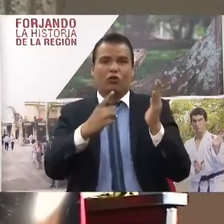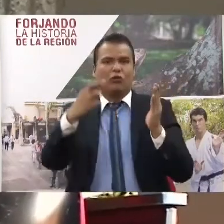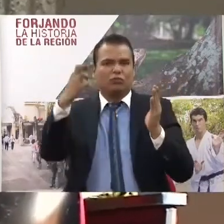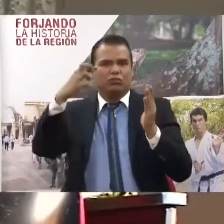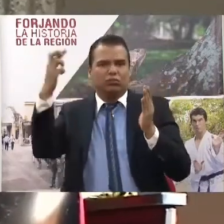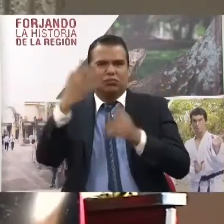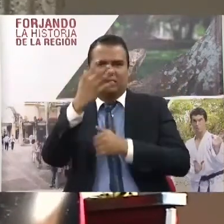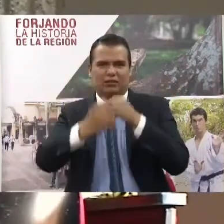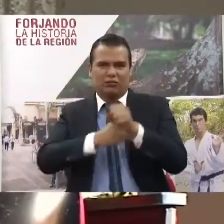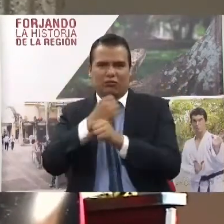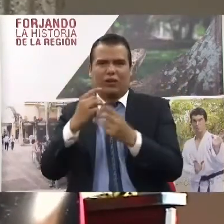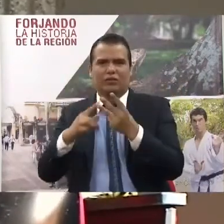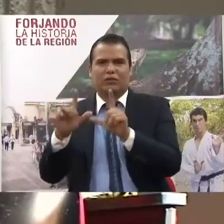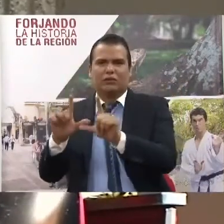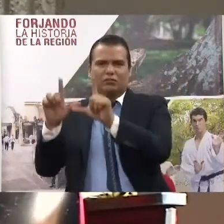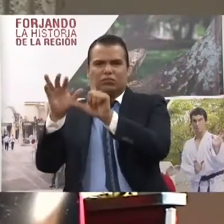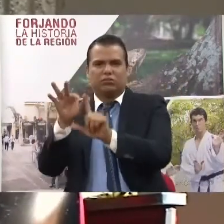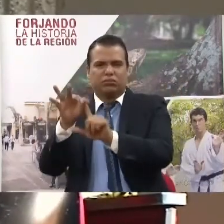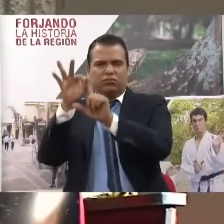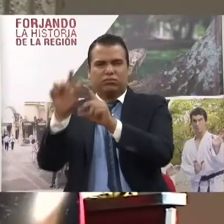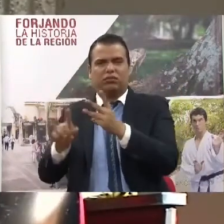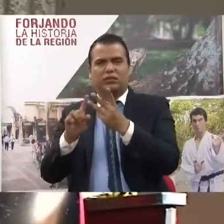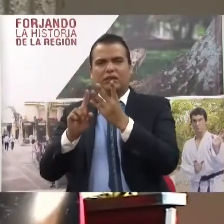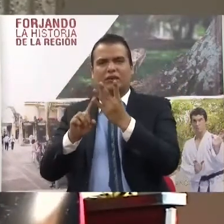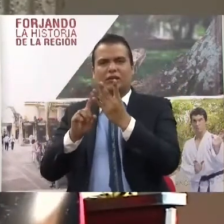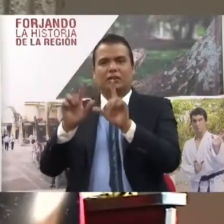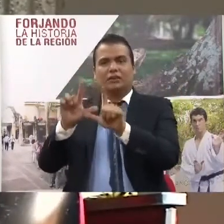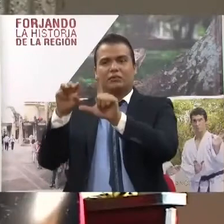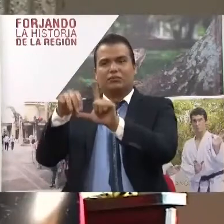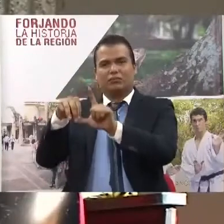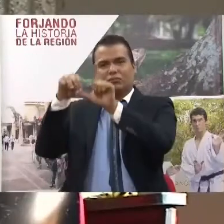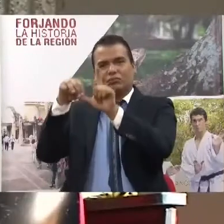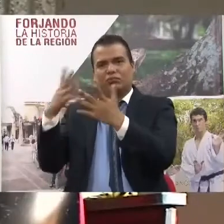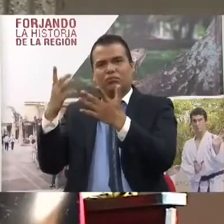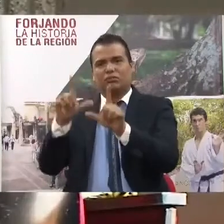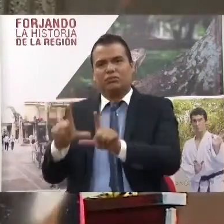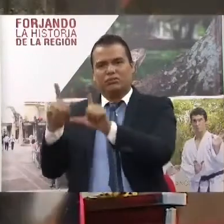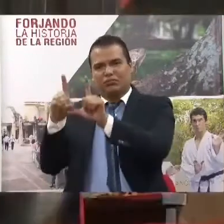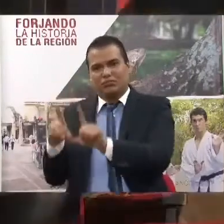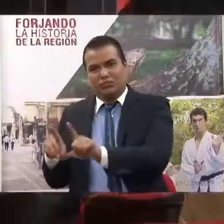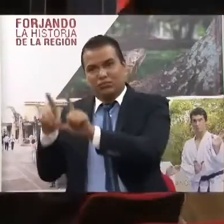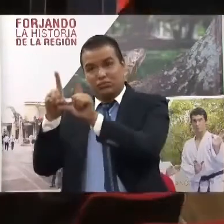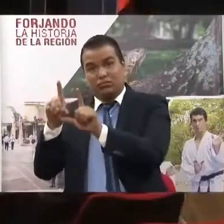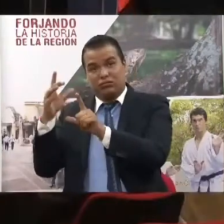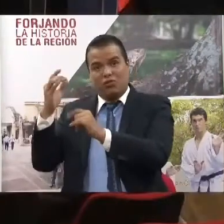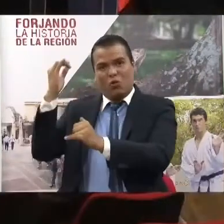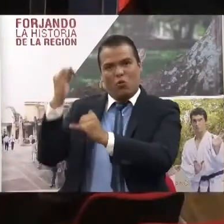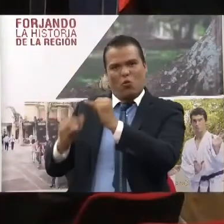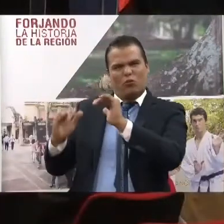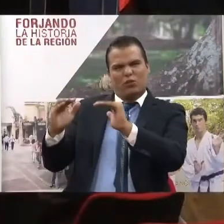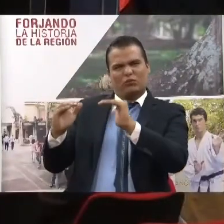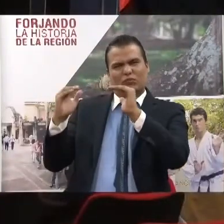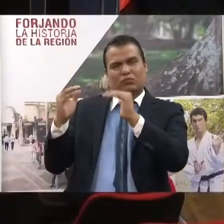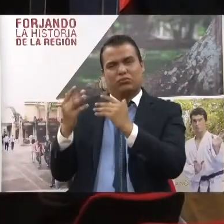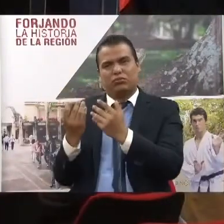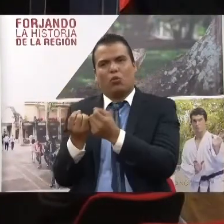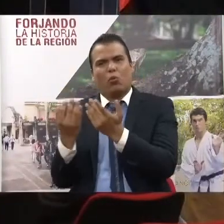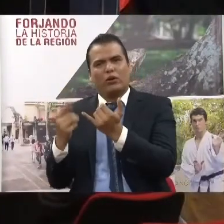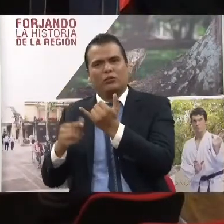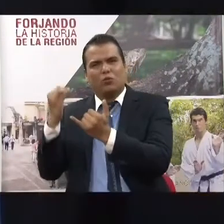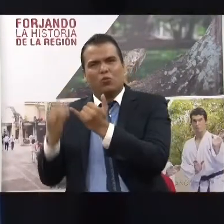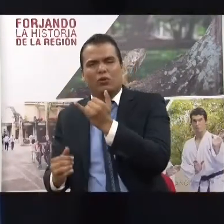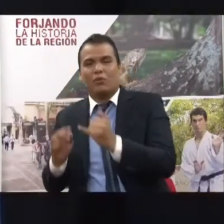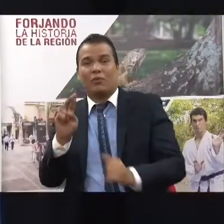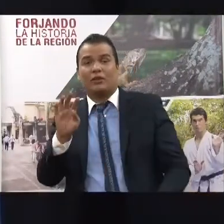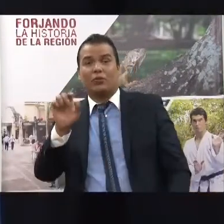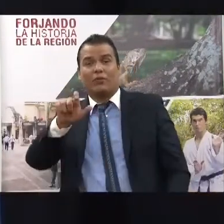diferentes áreas, especialistas, maestrías y doctorados, como señaló el señor rector, 29 personas en el día